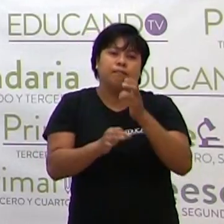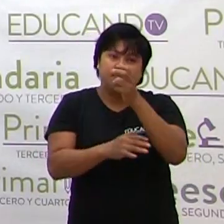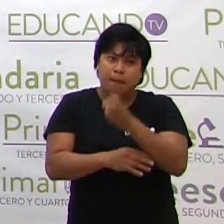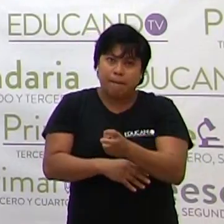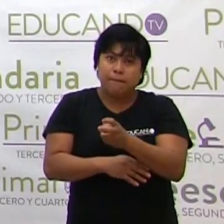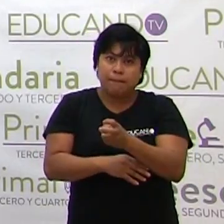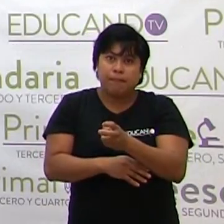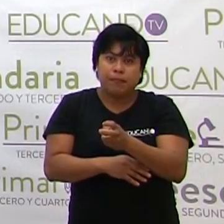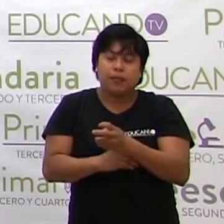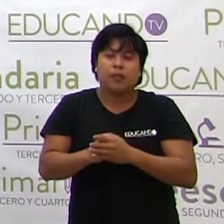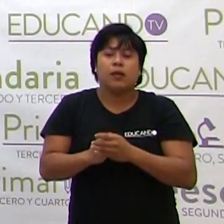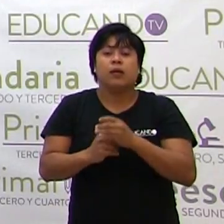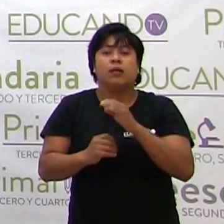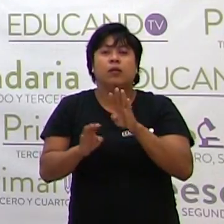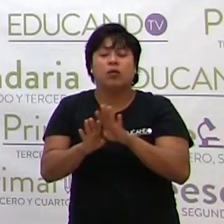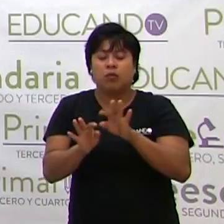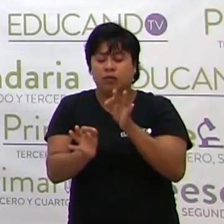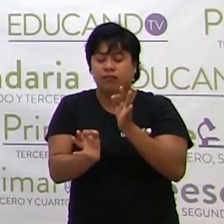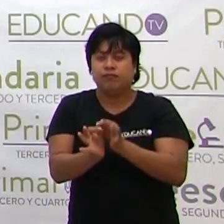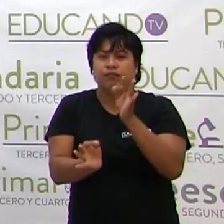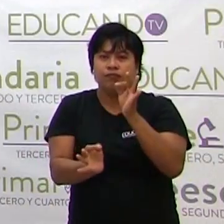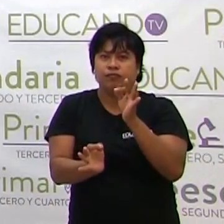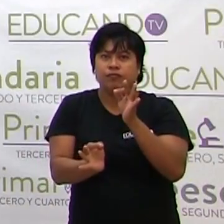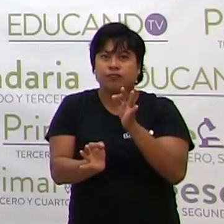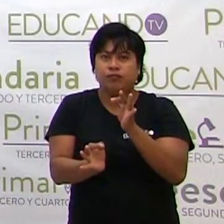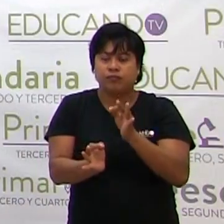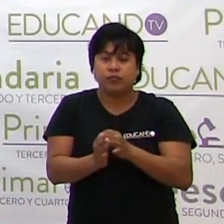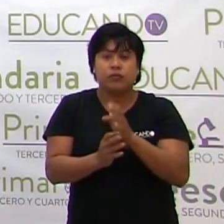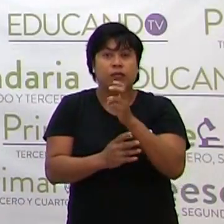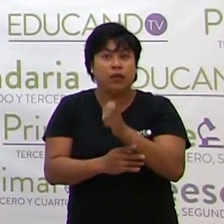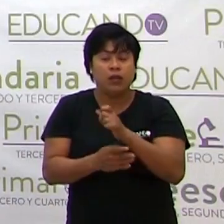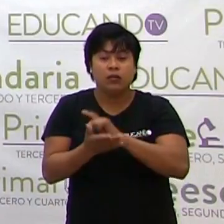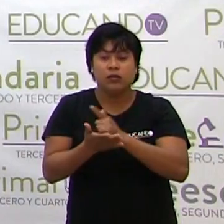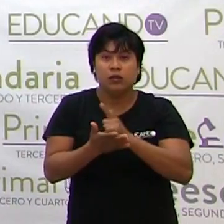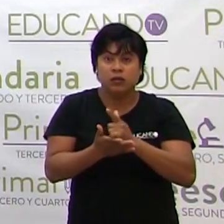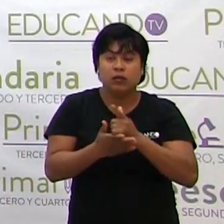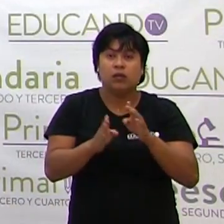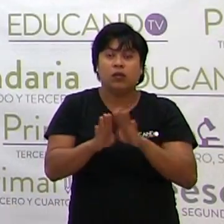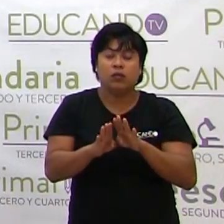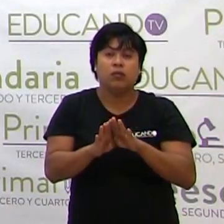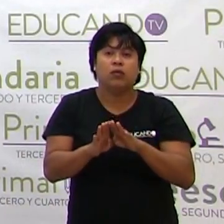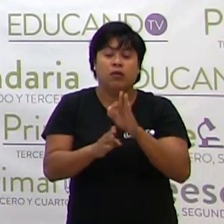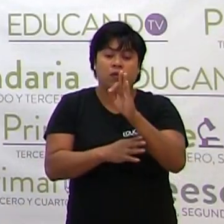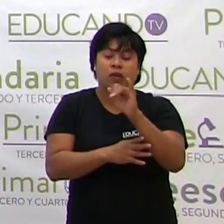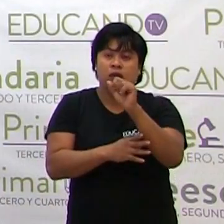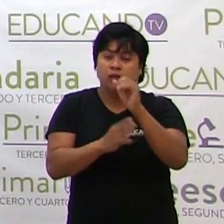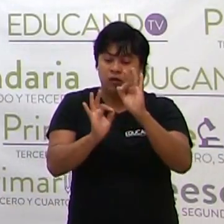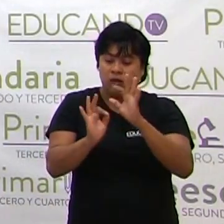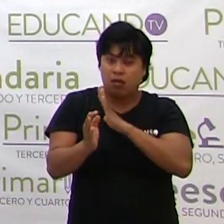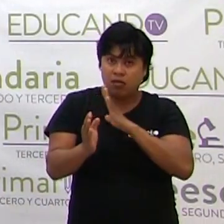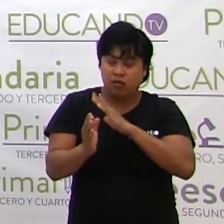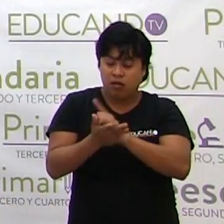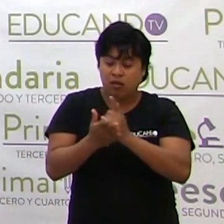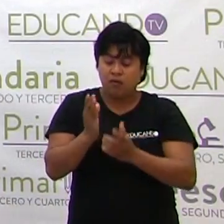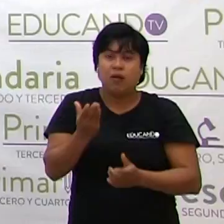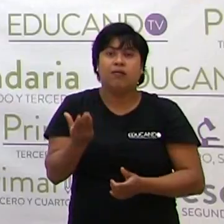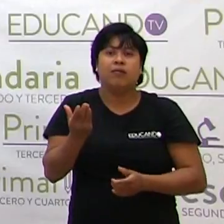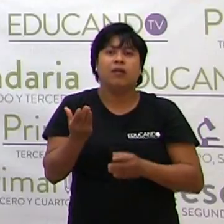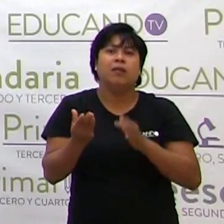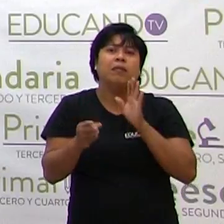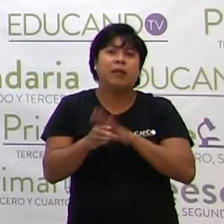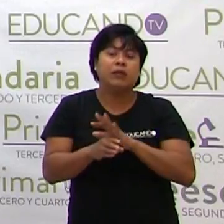esta parte puntualizar de que los libros de forma física pueden ser